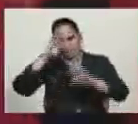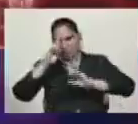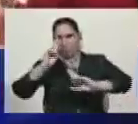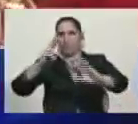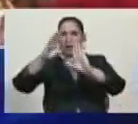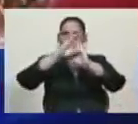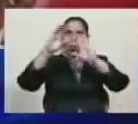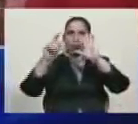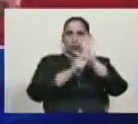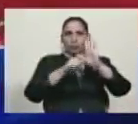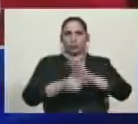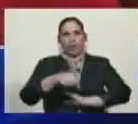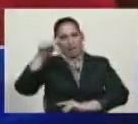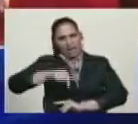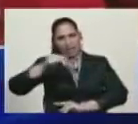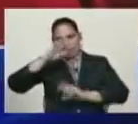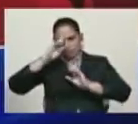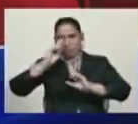aquí